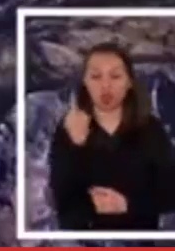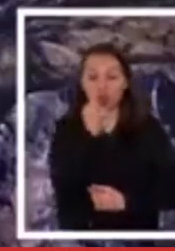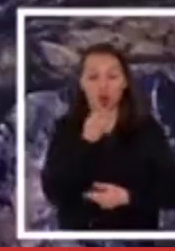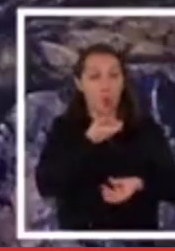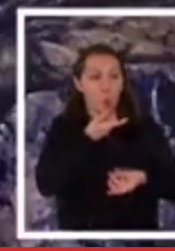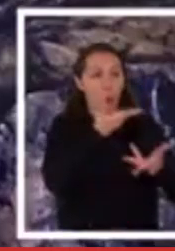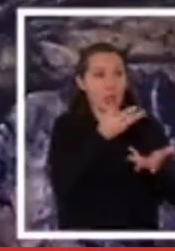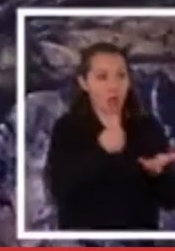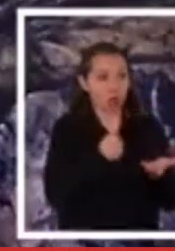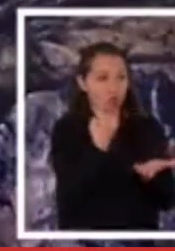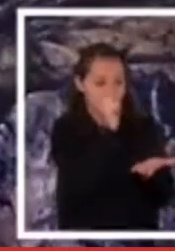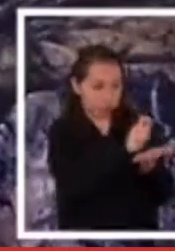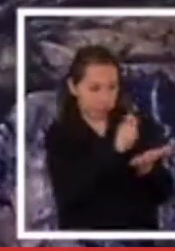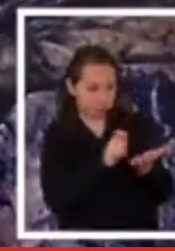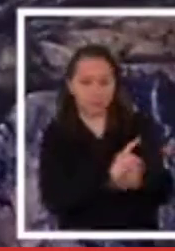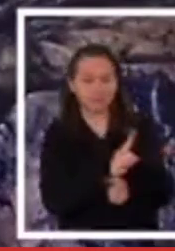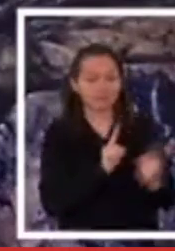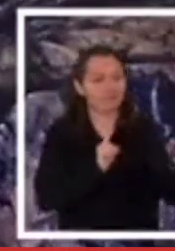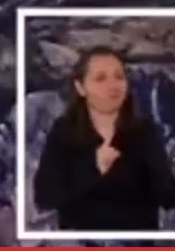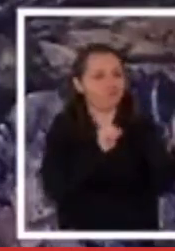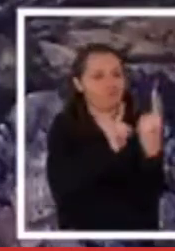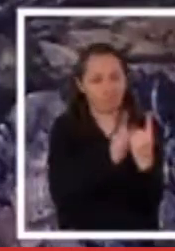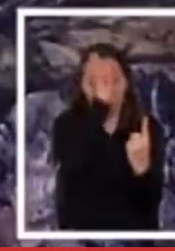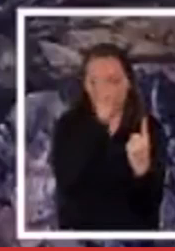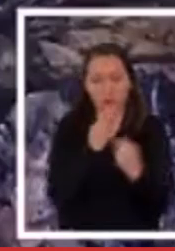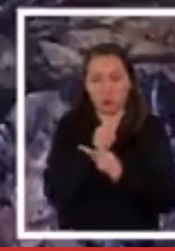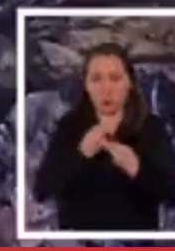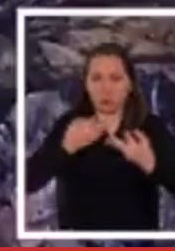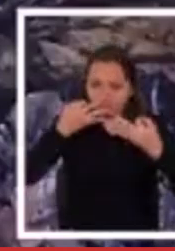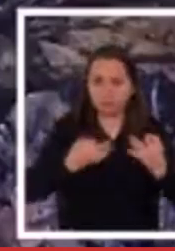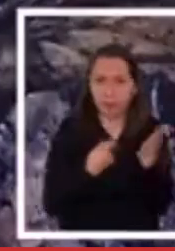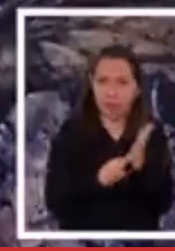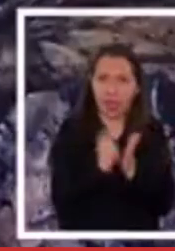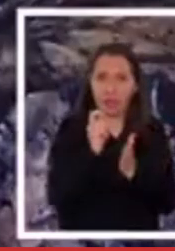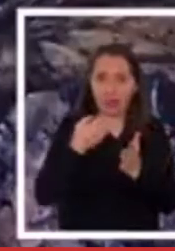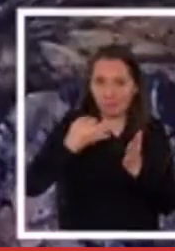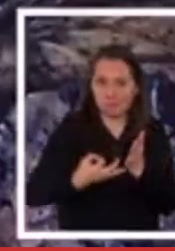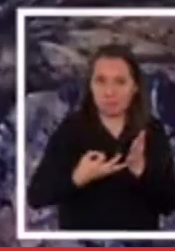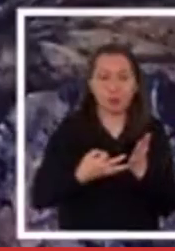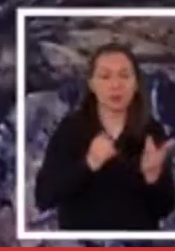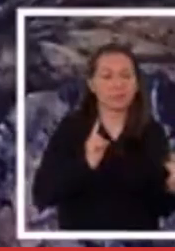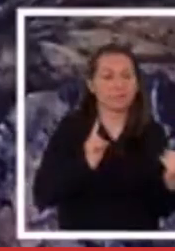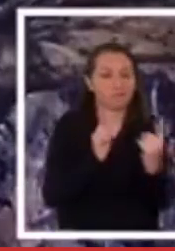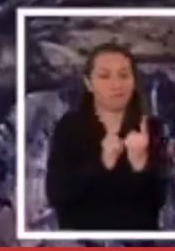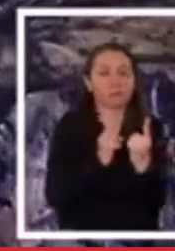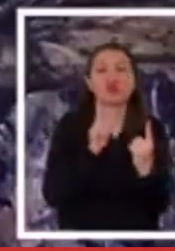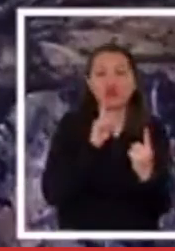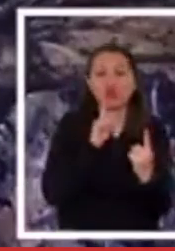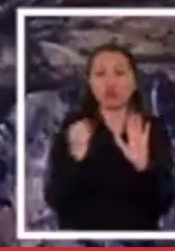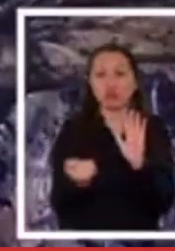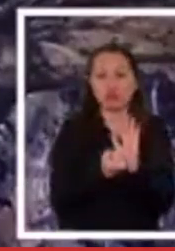donde la persona llena el formulario sino que es un funcionario público acreditado o acreditada que tenga